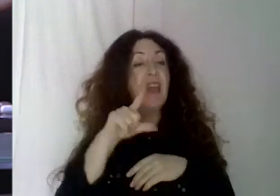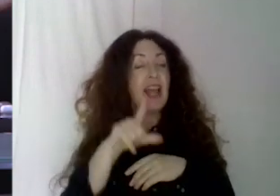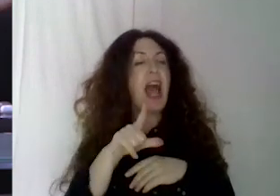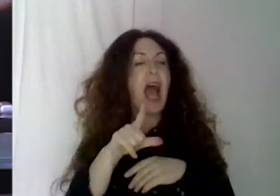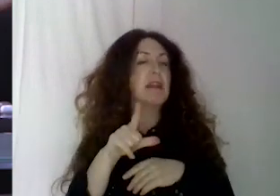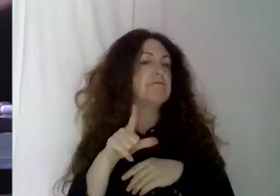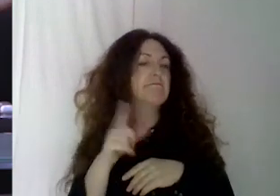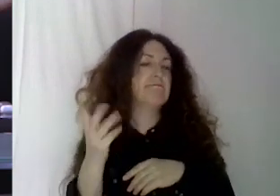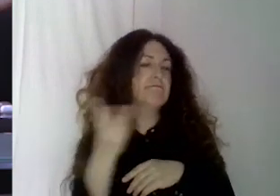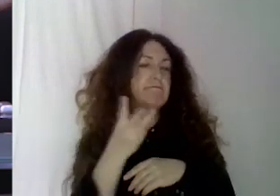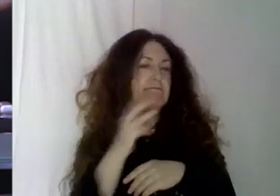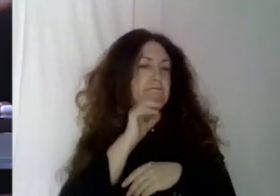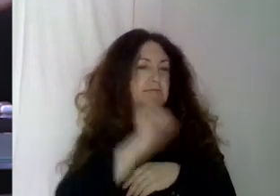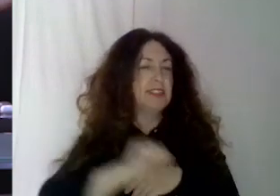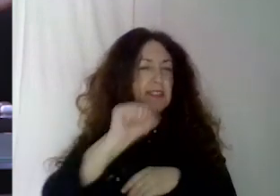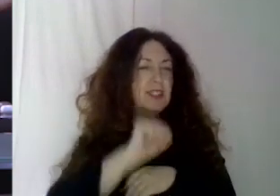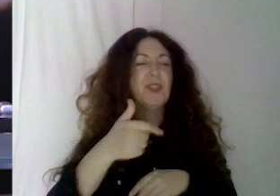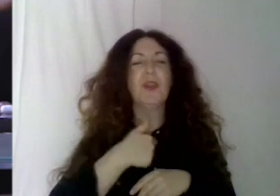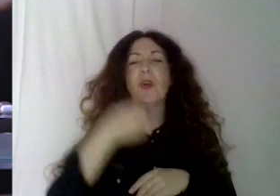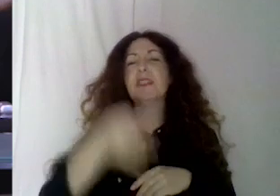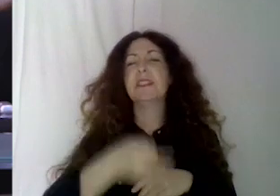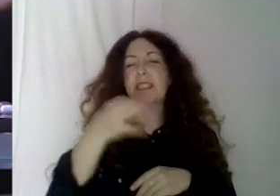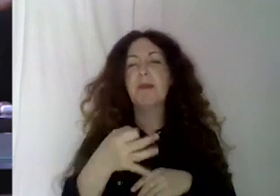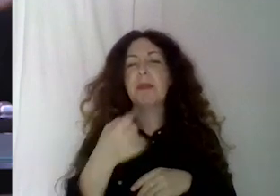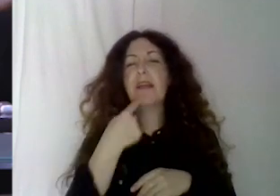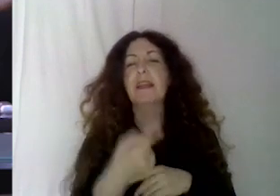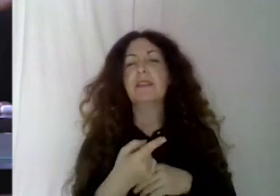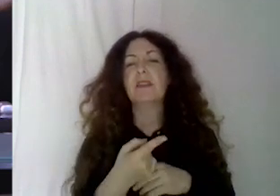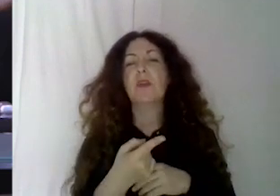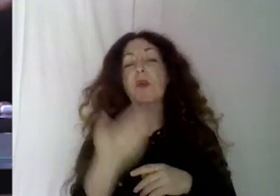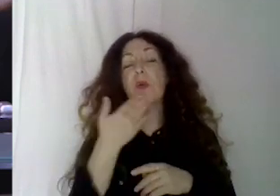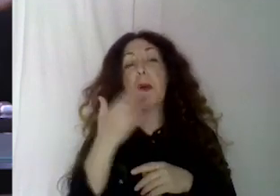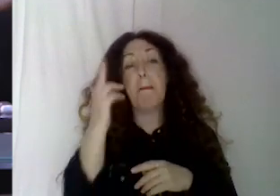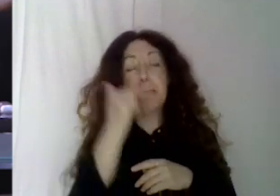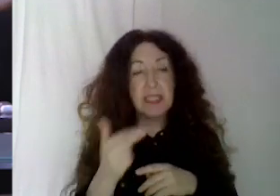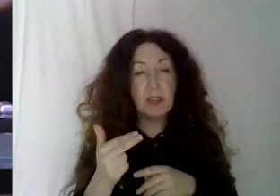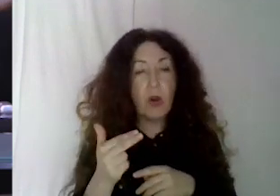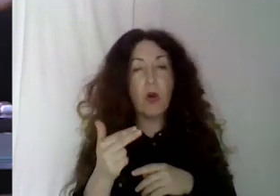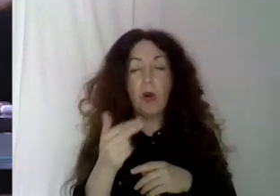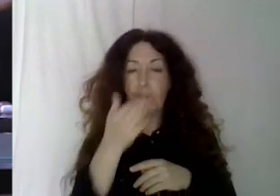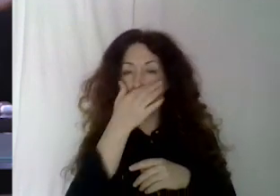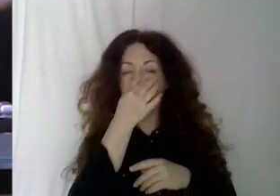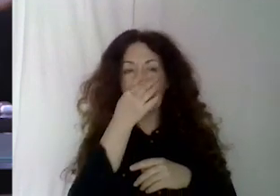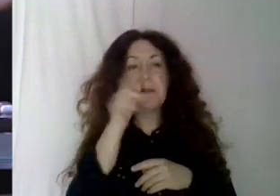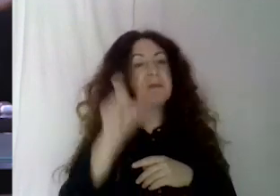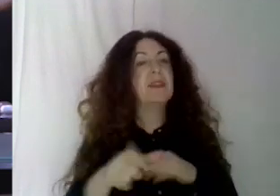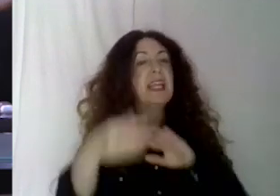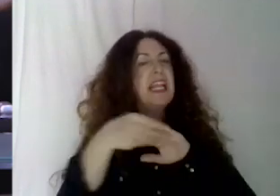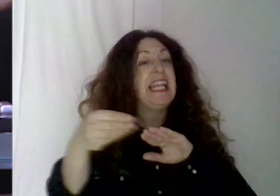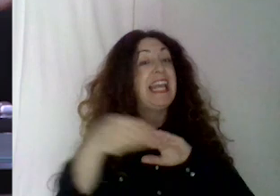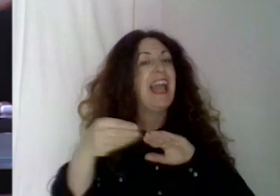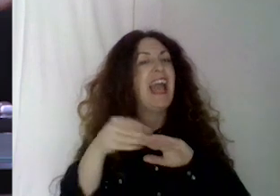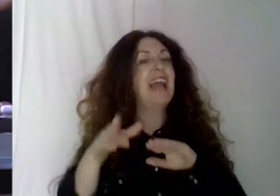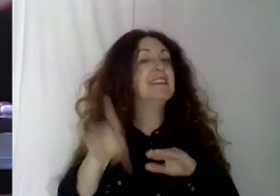Los cardenales eran hijos de las grandes familias italianas. Por lo tanto, gentes con una cultura